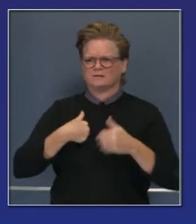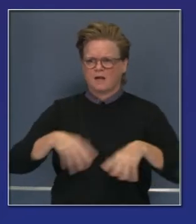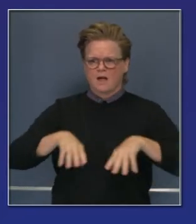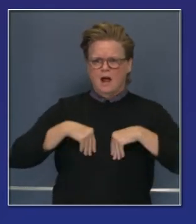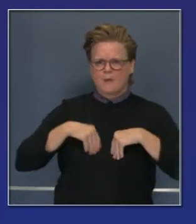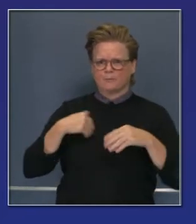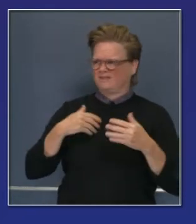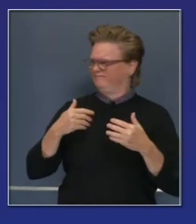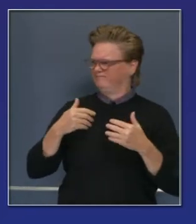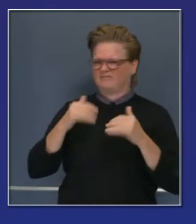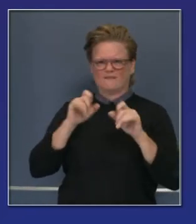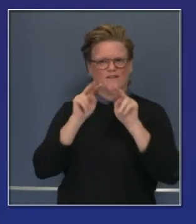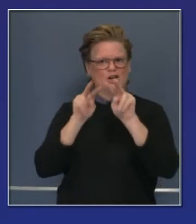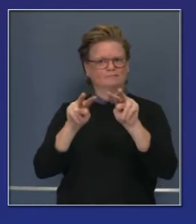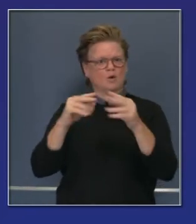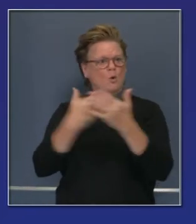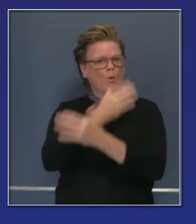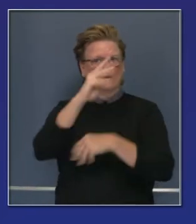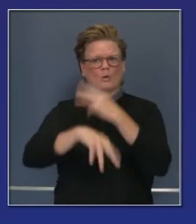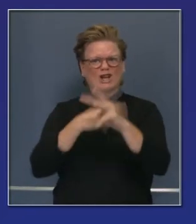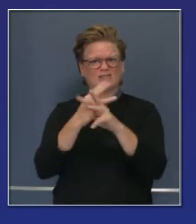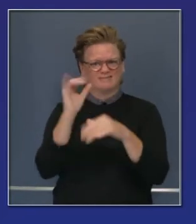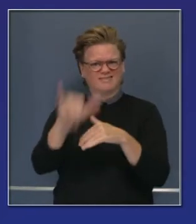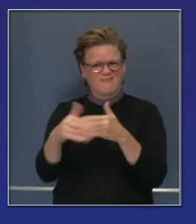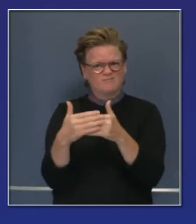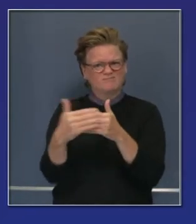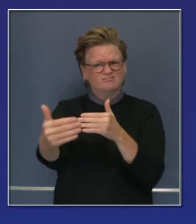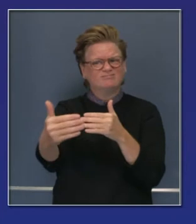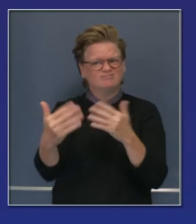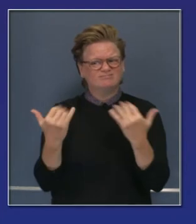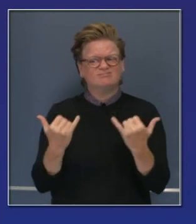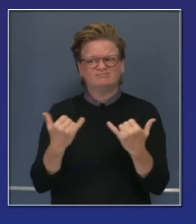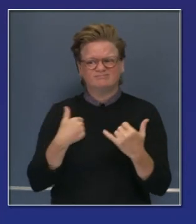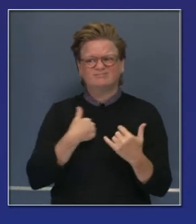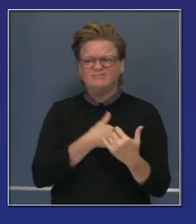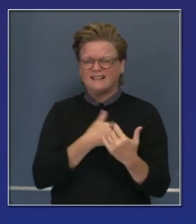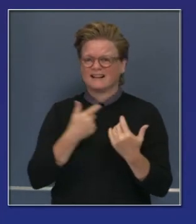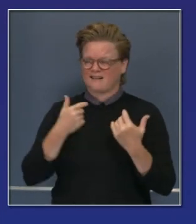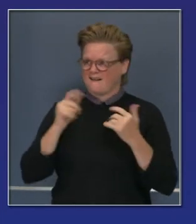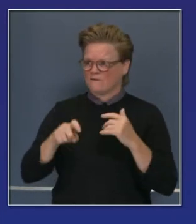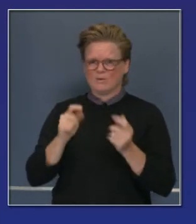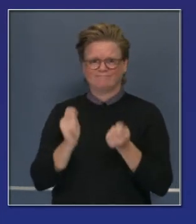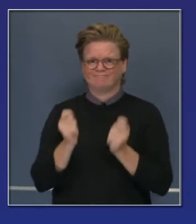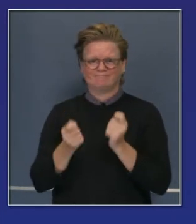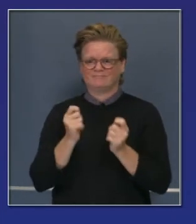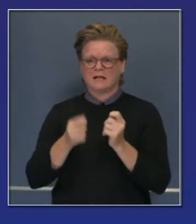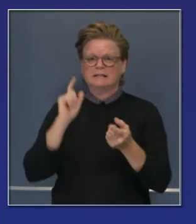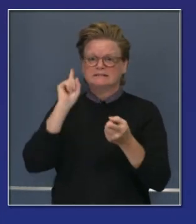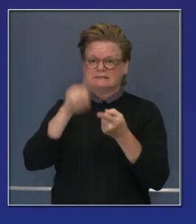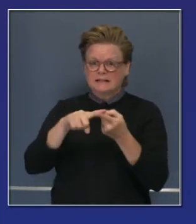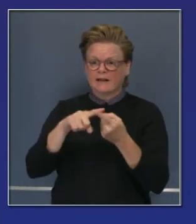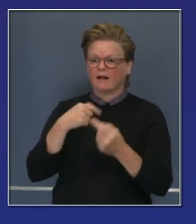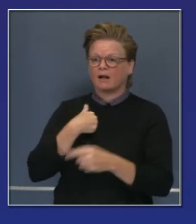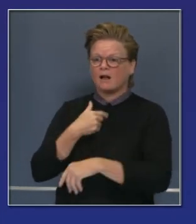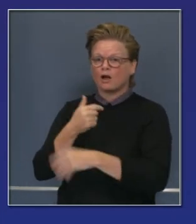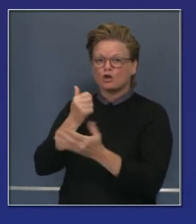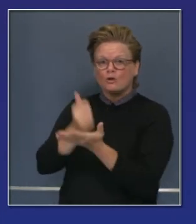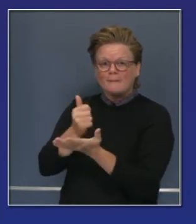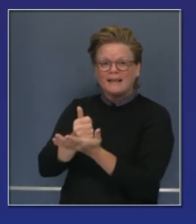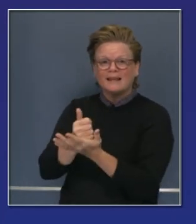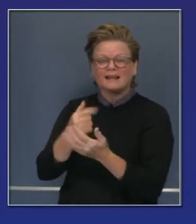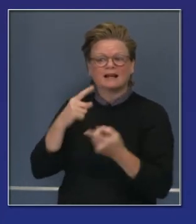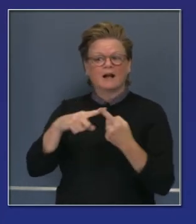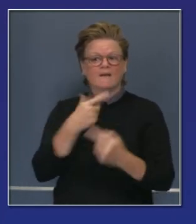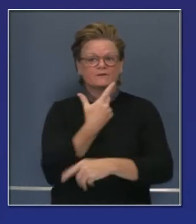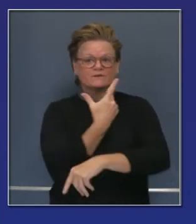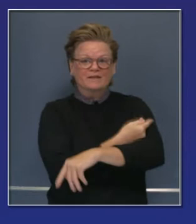realidad. Hasta que tengamos una vacuna, hasta que tengamos las terapias que puedan mitigar considerablemente la propagación